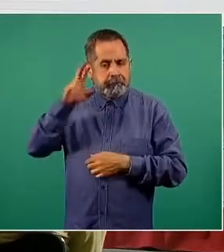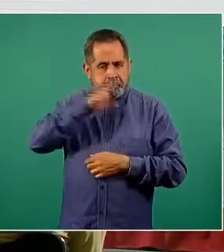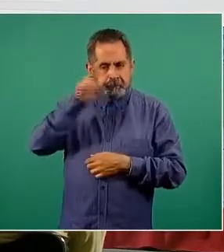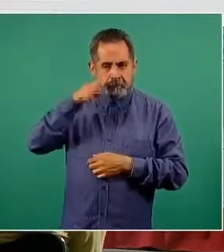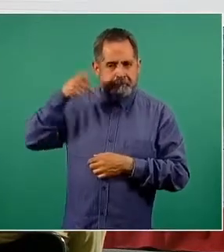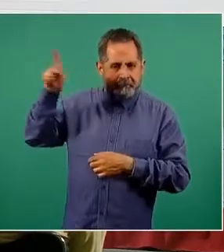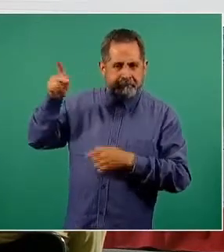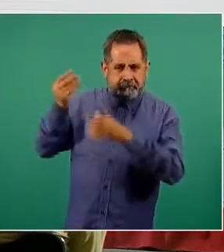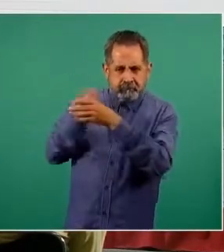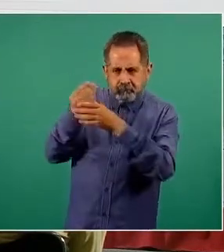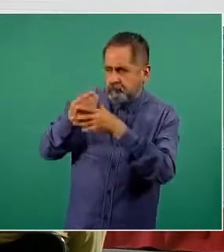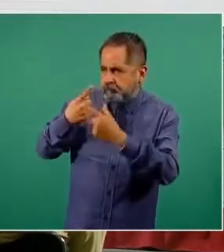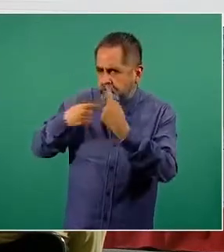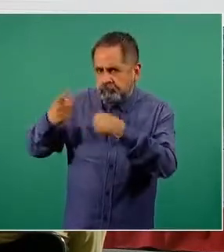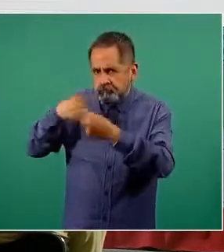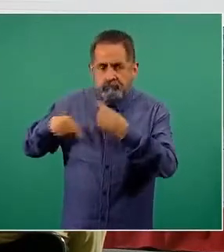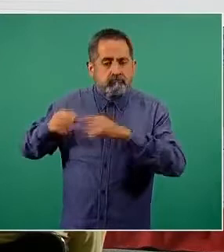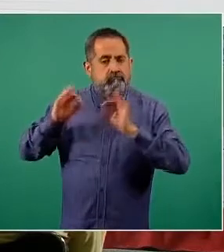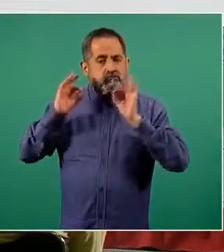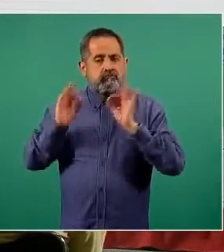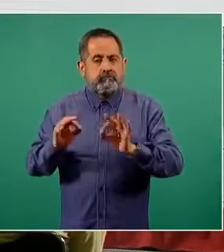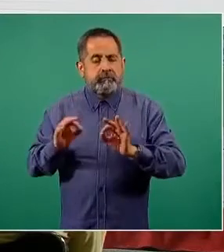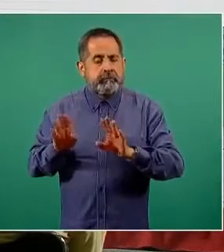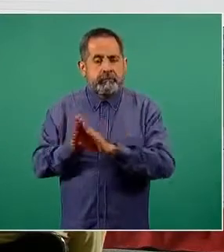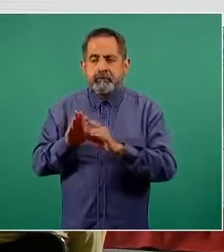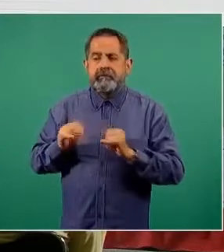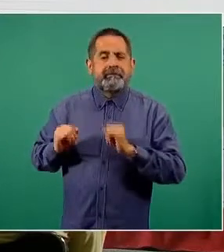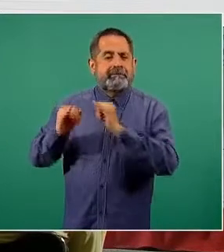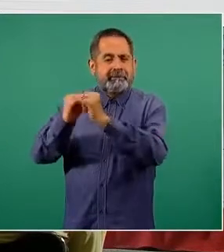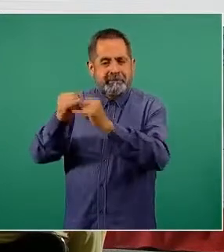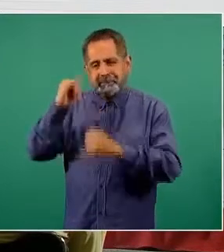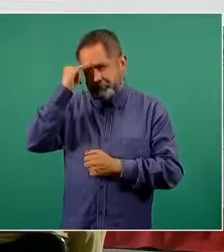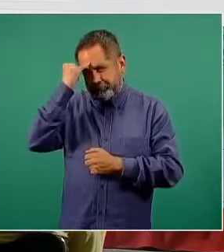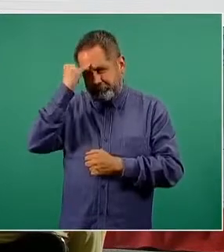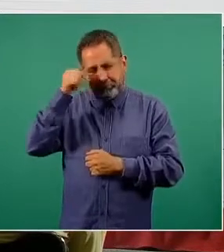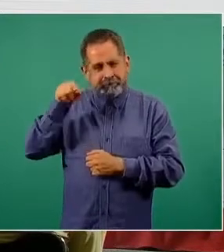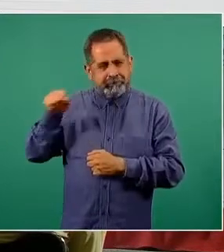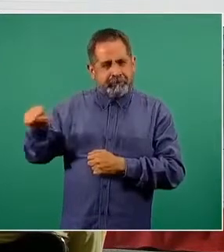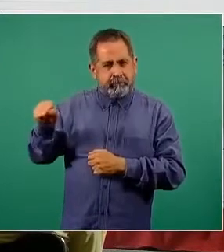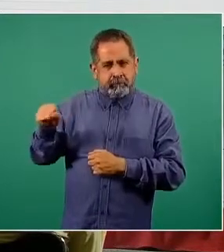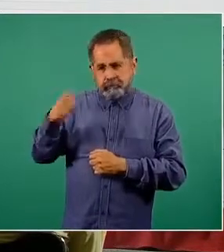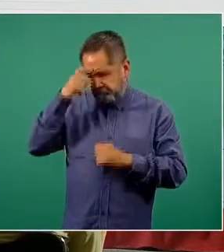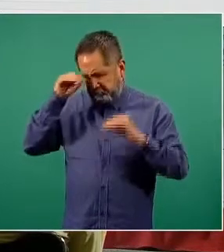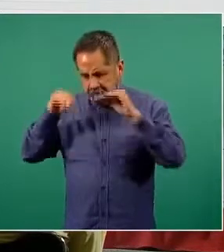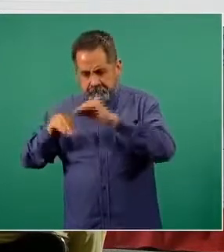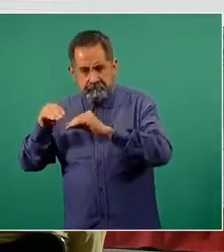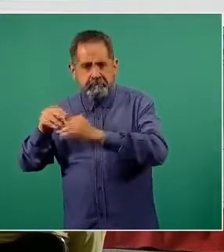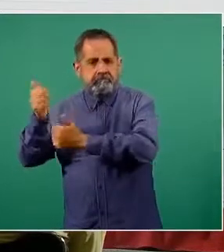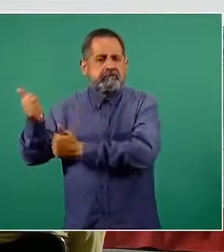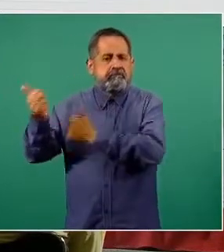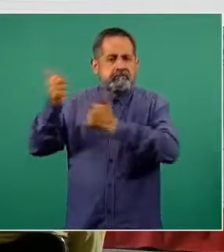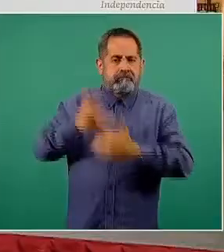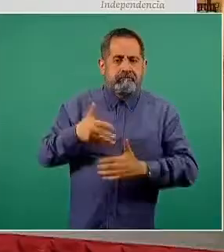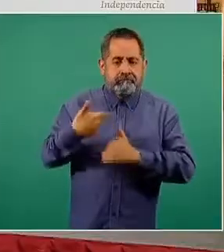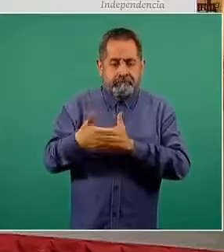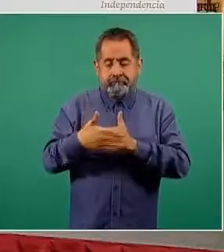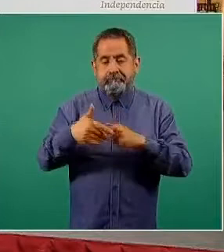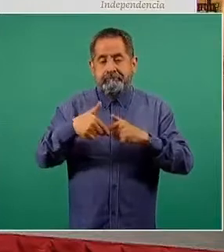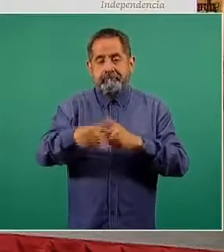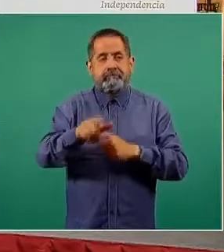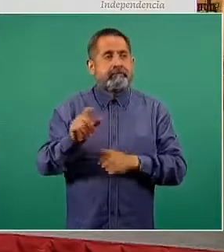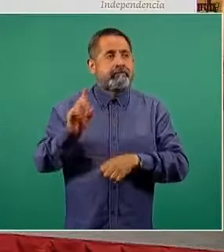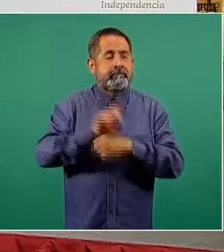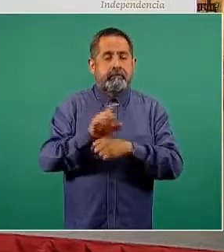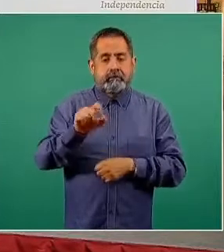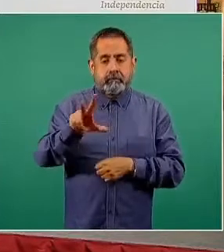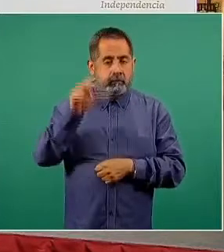el Fondo Ruso de Inversión Directa y el Instituto Gamaleya, que son los creadores de esta vacuna, y recibiremos el